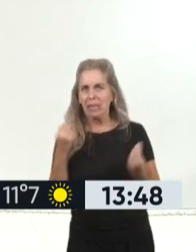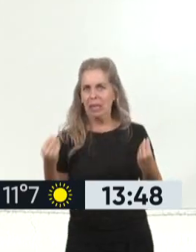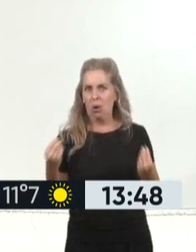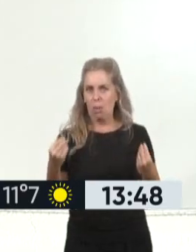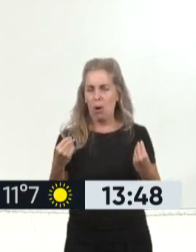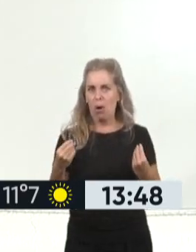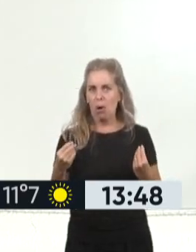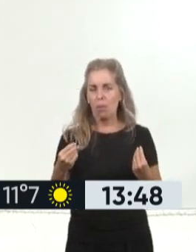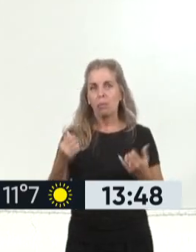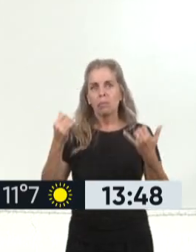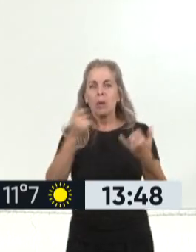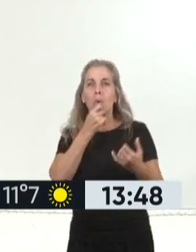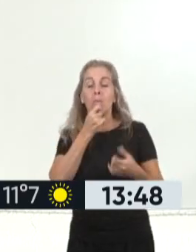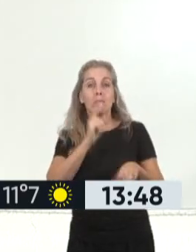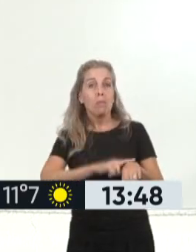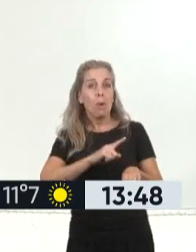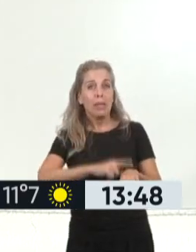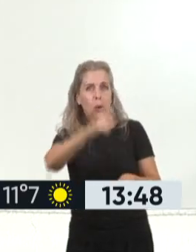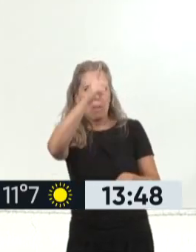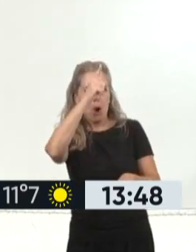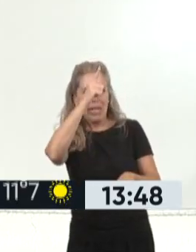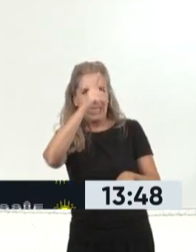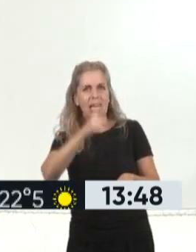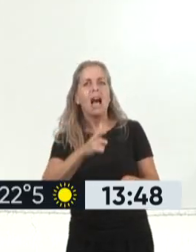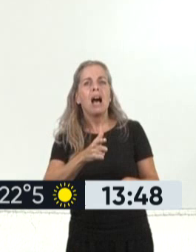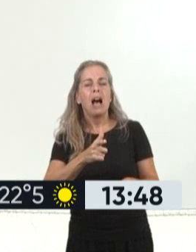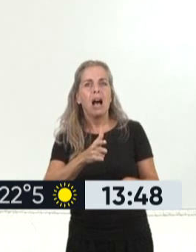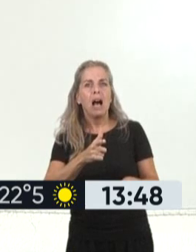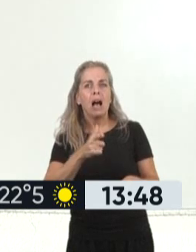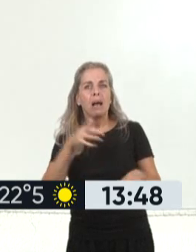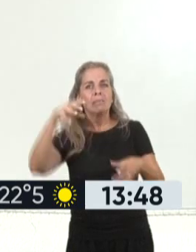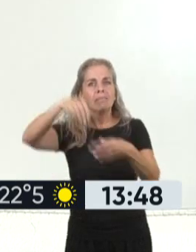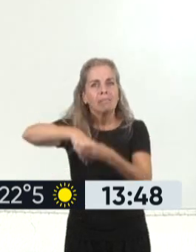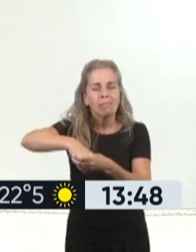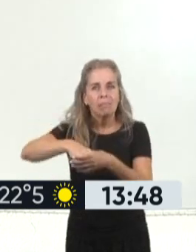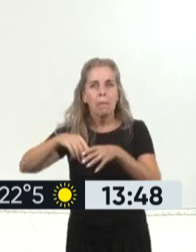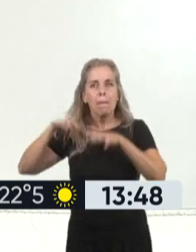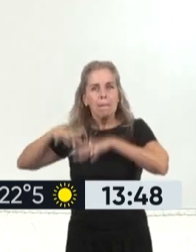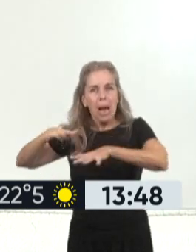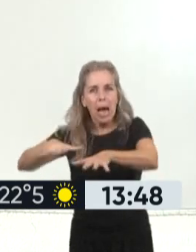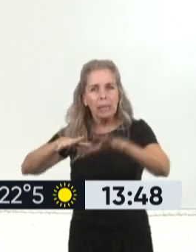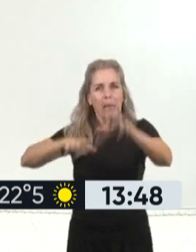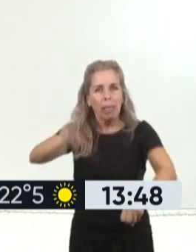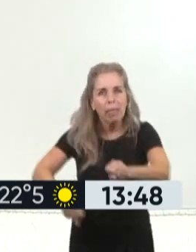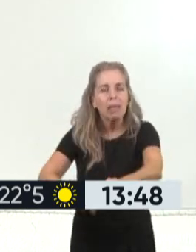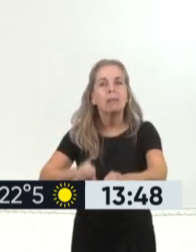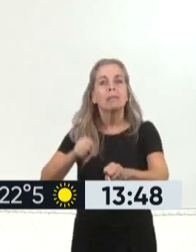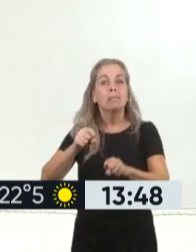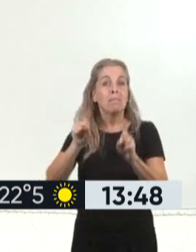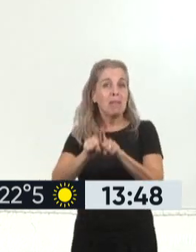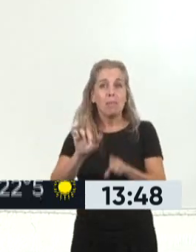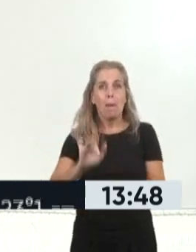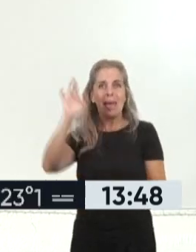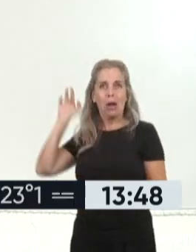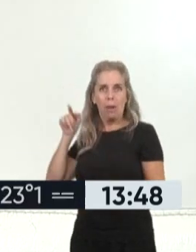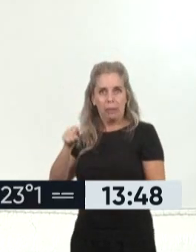desmanes se producen cuando la policía está justamente interviniendo en medio de manifestaciones, y eso fue lo que sucedió la semana